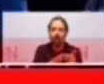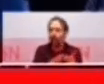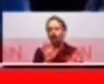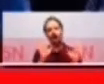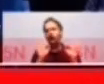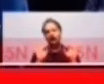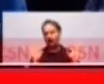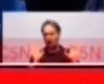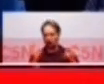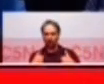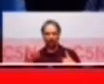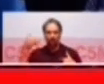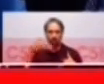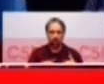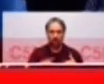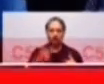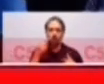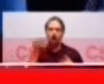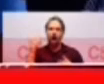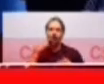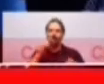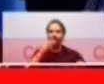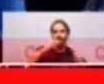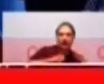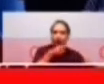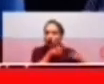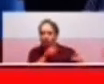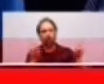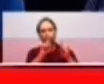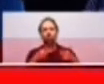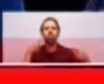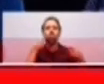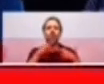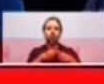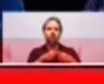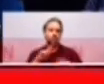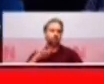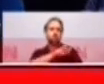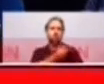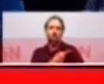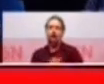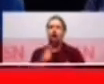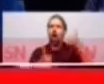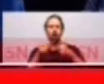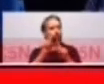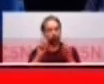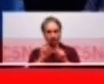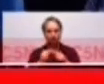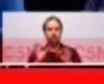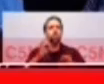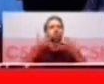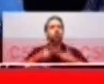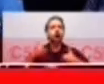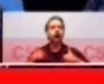discurso de un sector de la clase media eh va a ser más todo este tiempo va a ser más aferrado a los sectores de